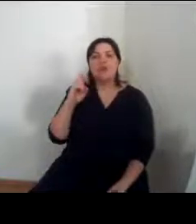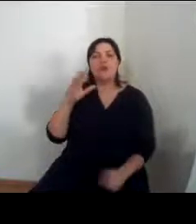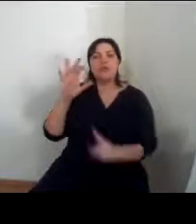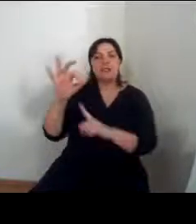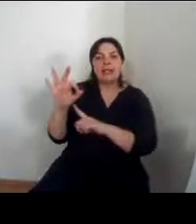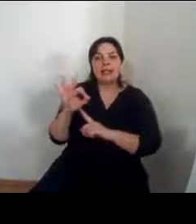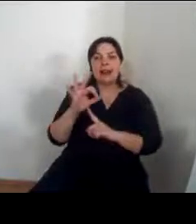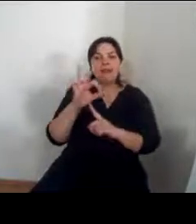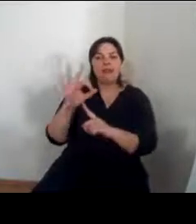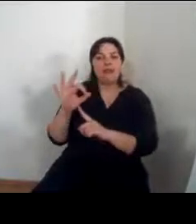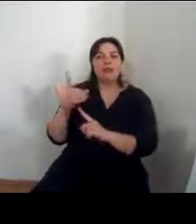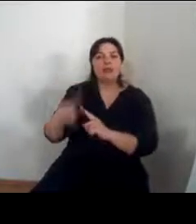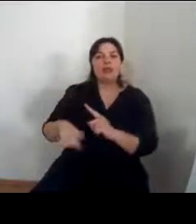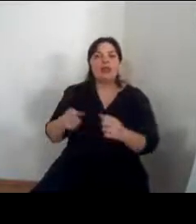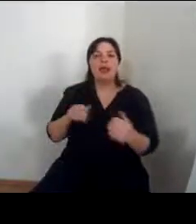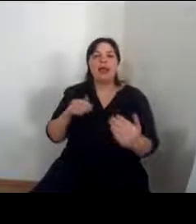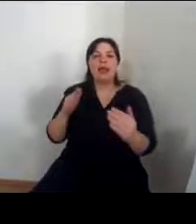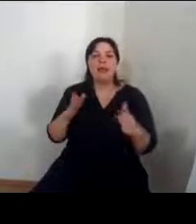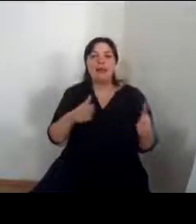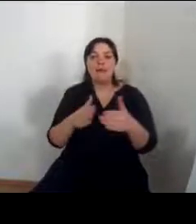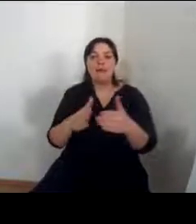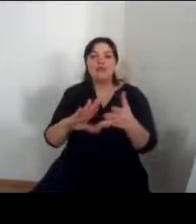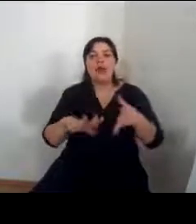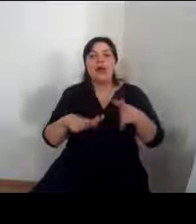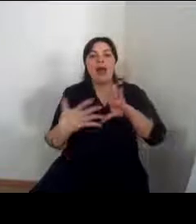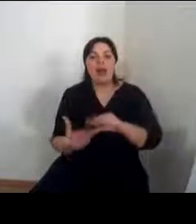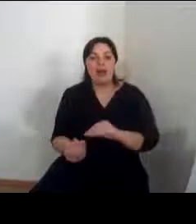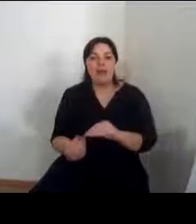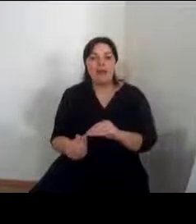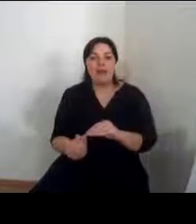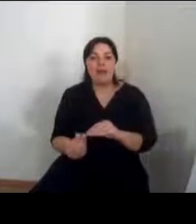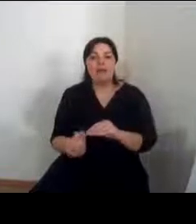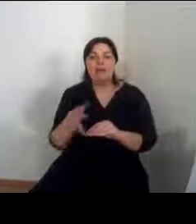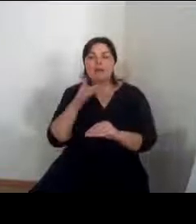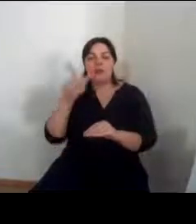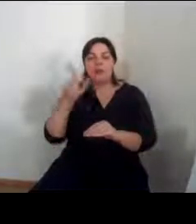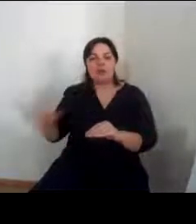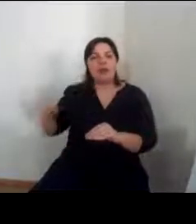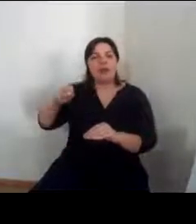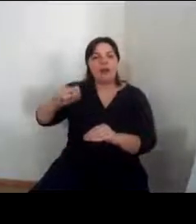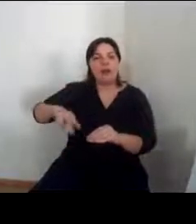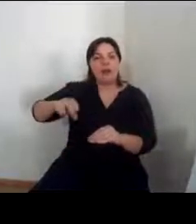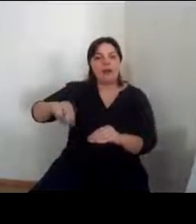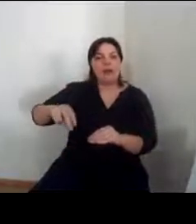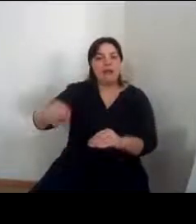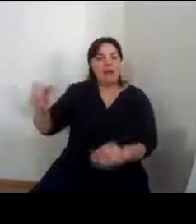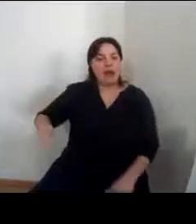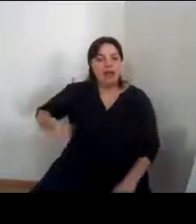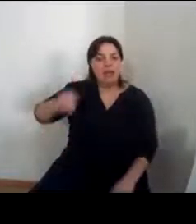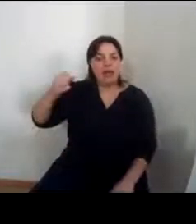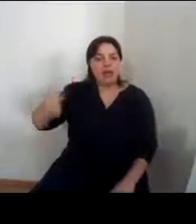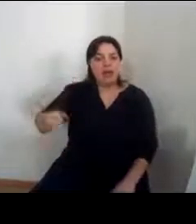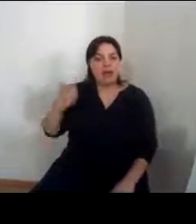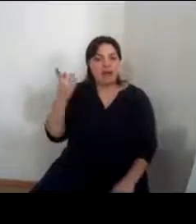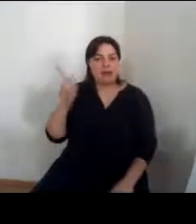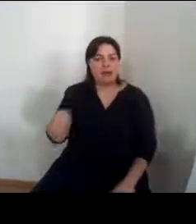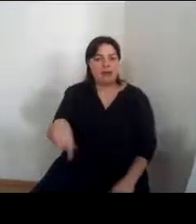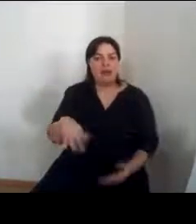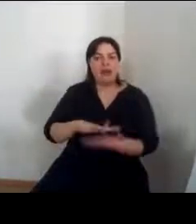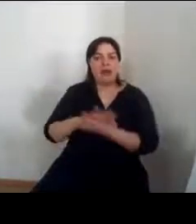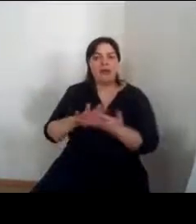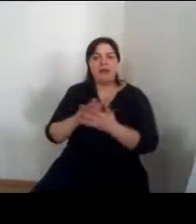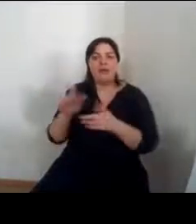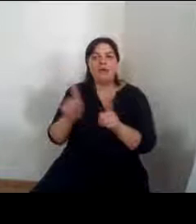adecuar los caminos pues, para el peregrino, para el senderista, sino incluso hacerlo con una puesta en